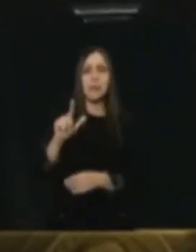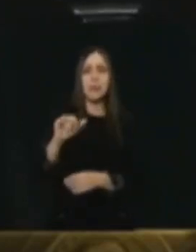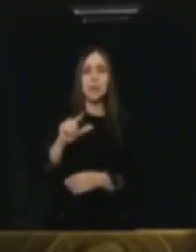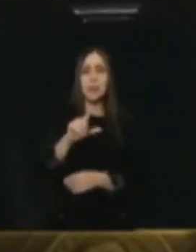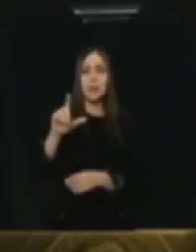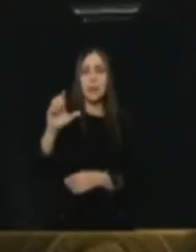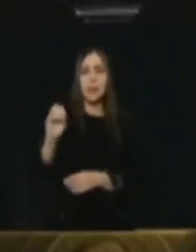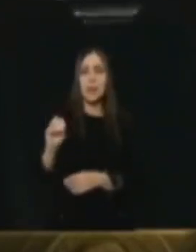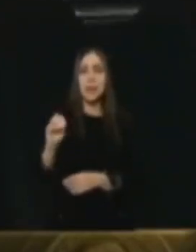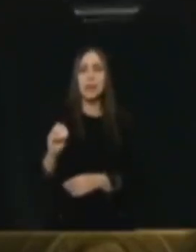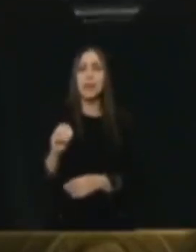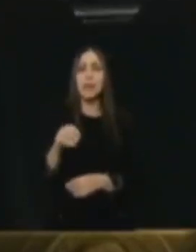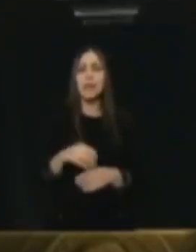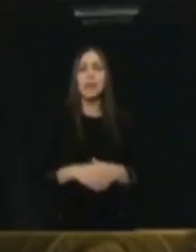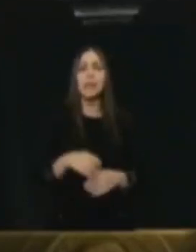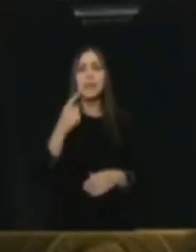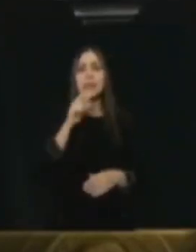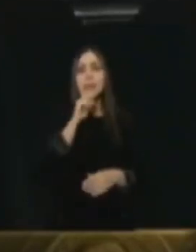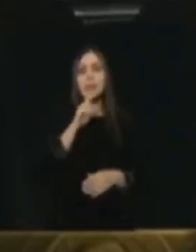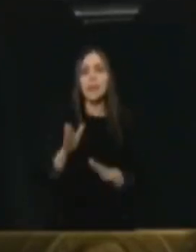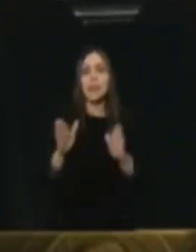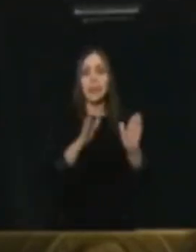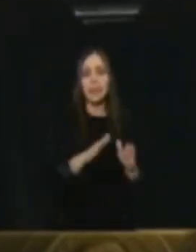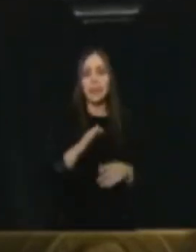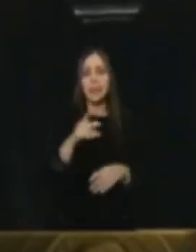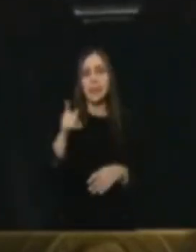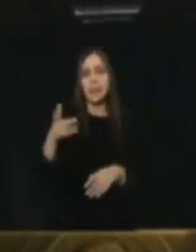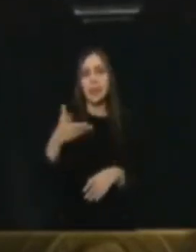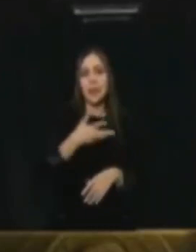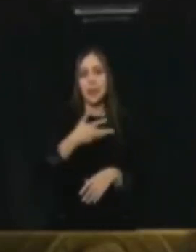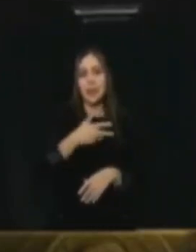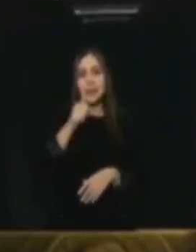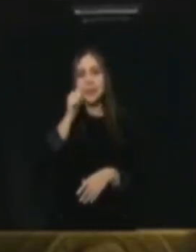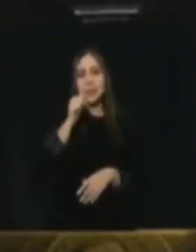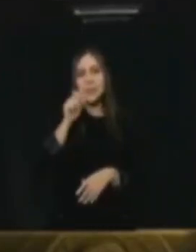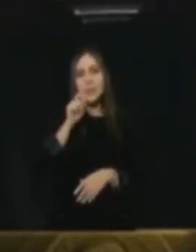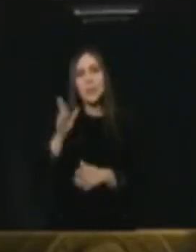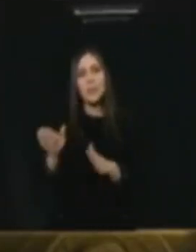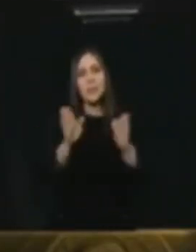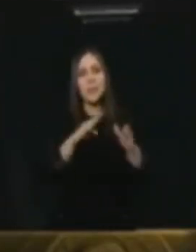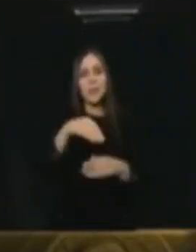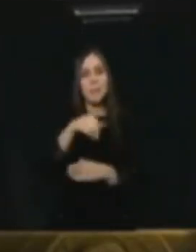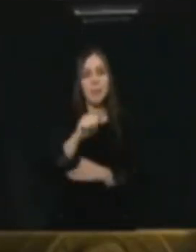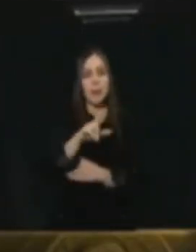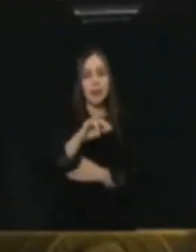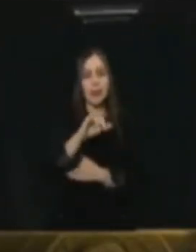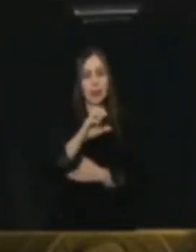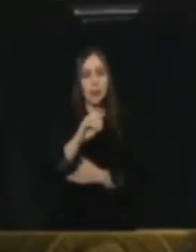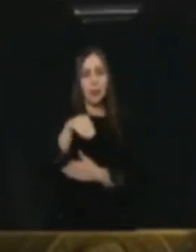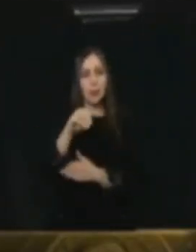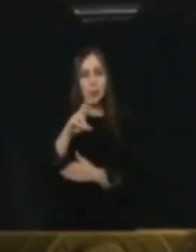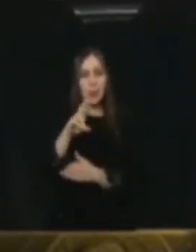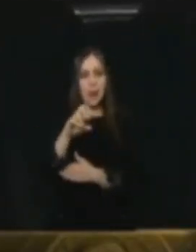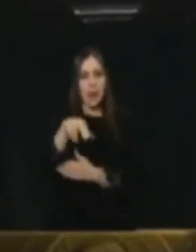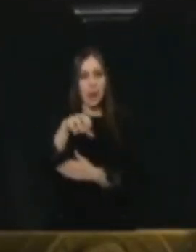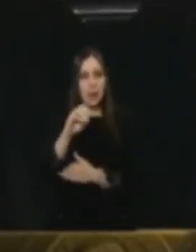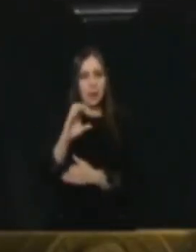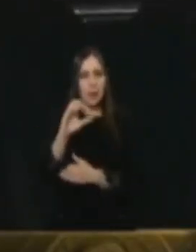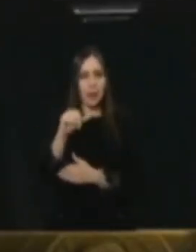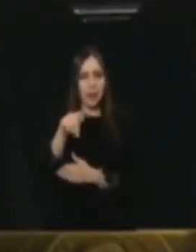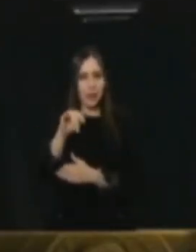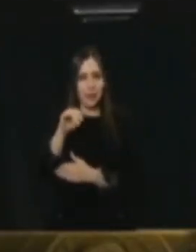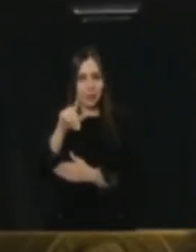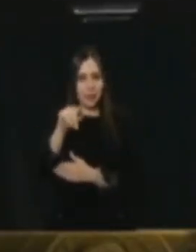contraórdenes de detención ya listas en su bolsillo, a Mario Moreno Cantinflas, a Eduardo del